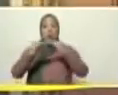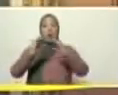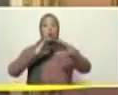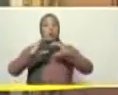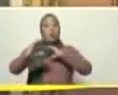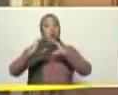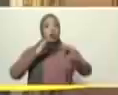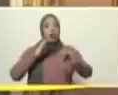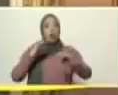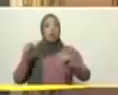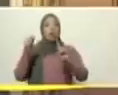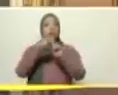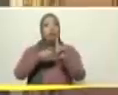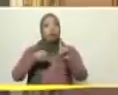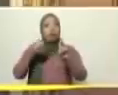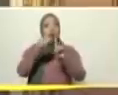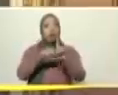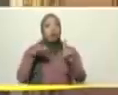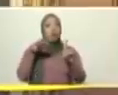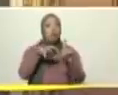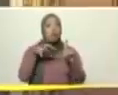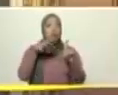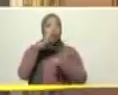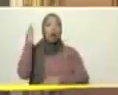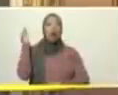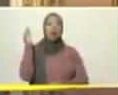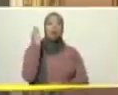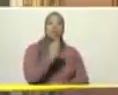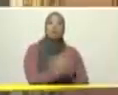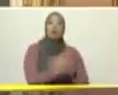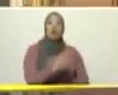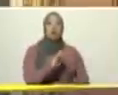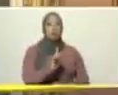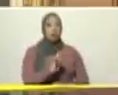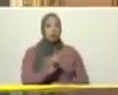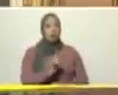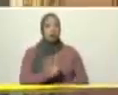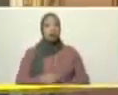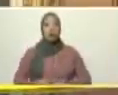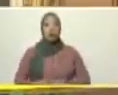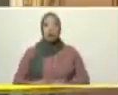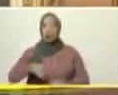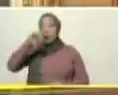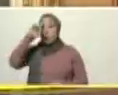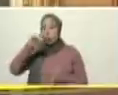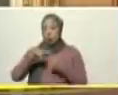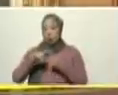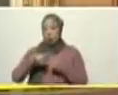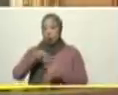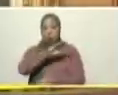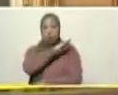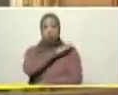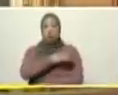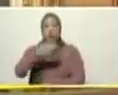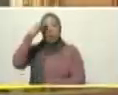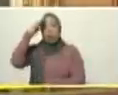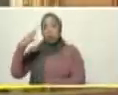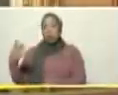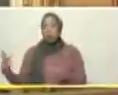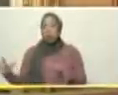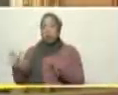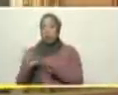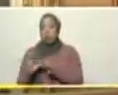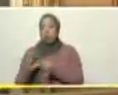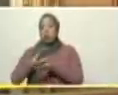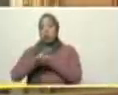la dictadura comunicacional de Occidente. Y eso tiene que ser un gran objetivo de las fuerzas que articulemos,